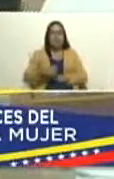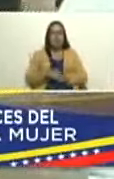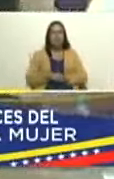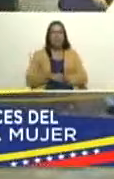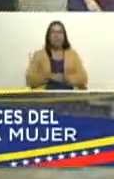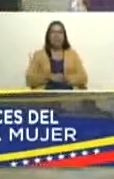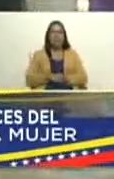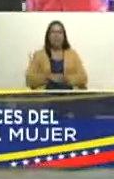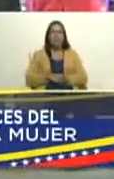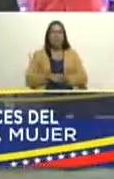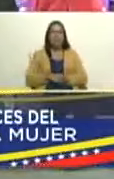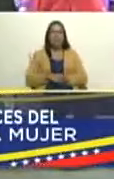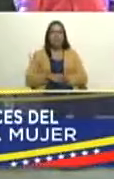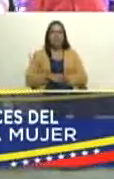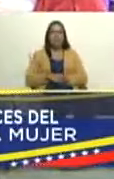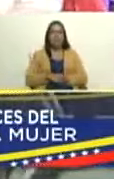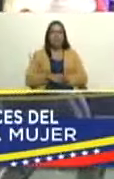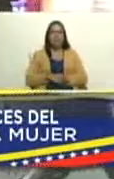Nicolau.